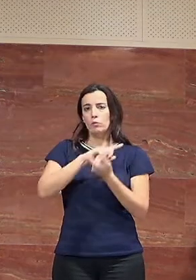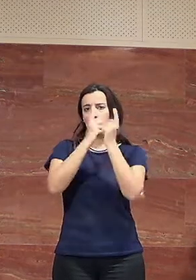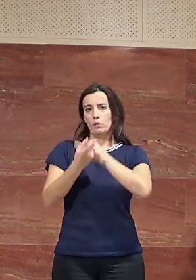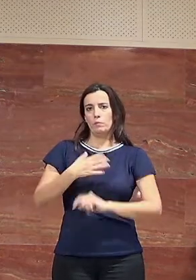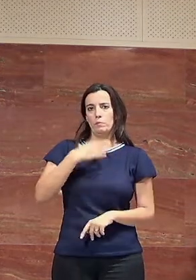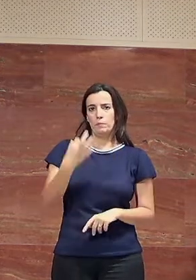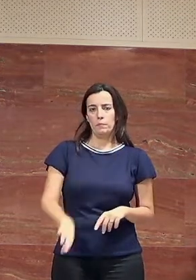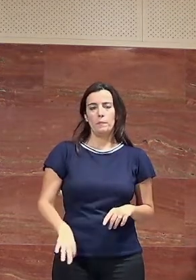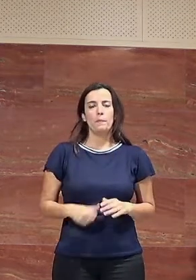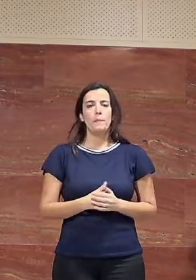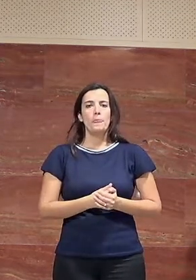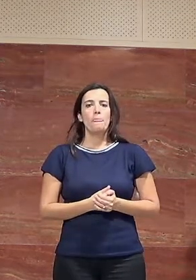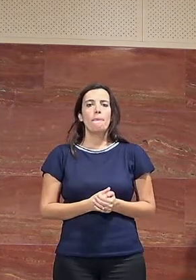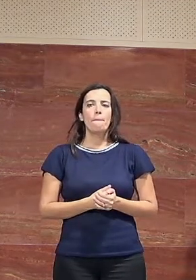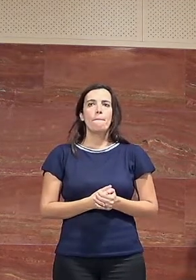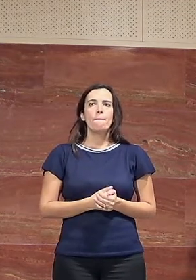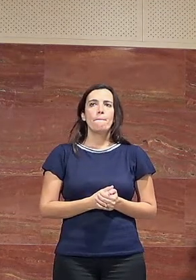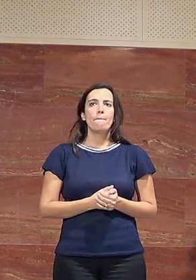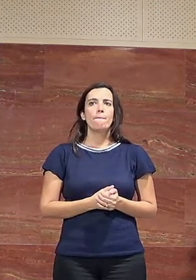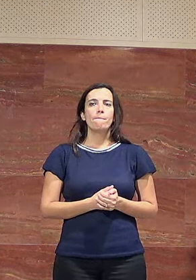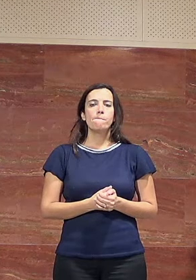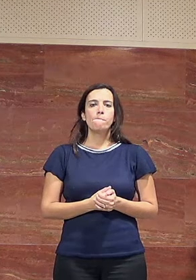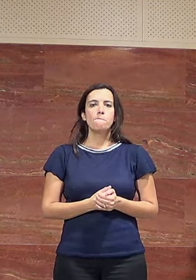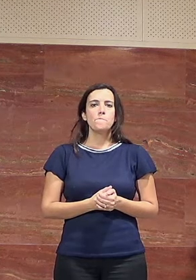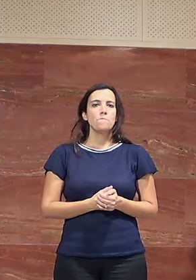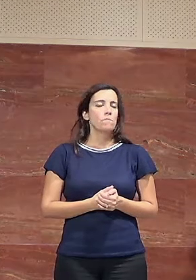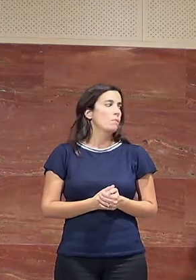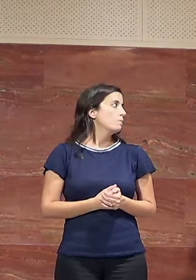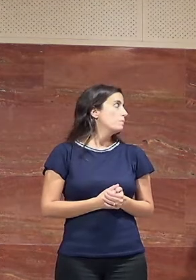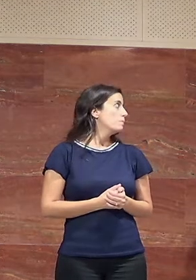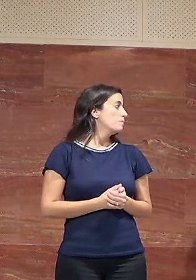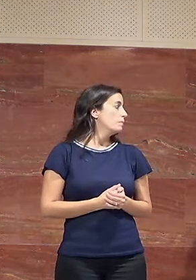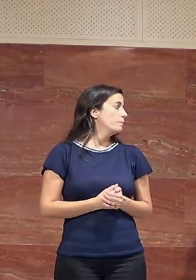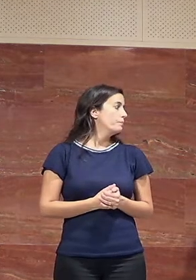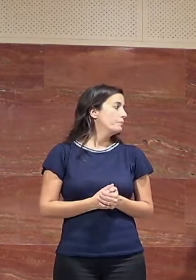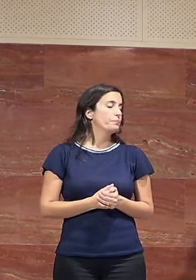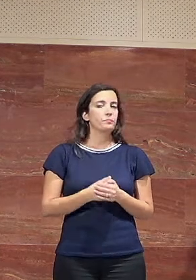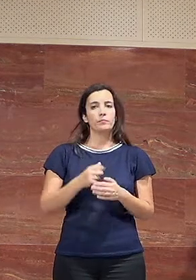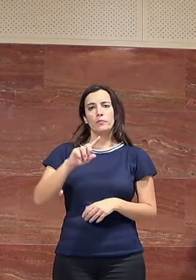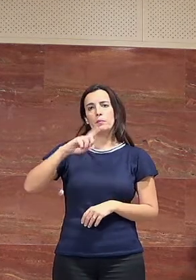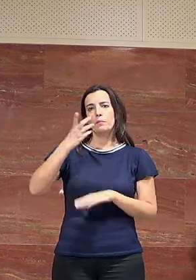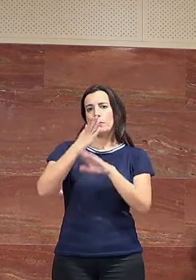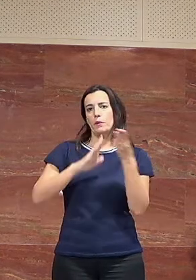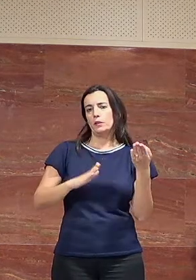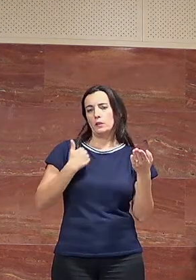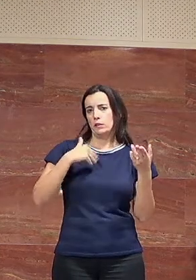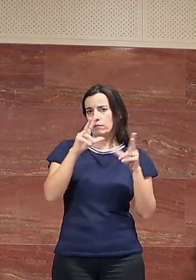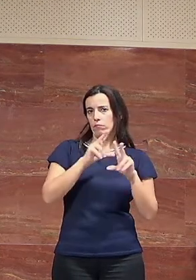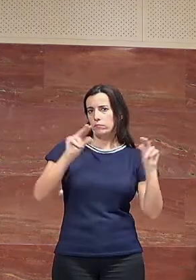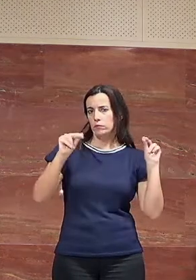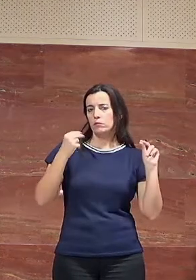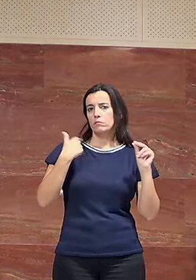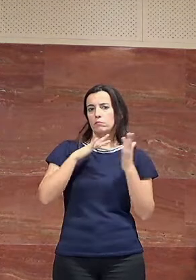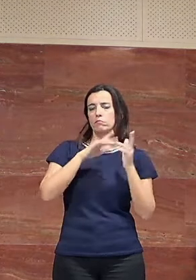cívicos. Bien, bueno, pues aquí hemos terminado un poco esta primera parte en la que hemos analizado